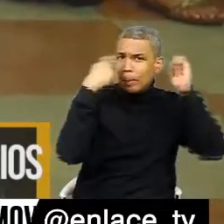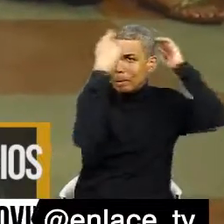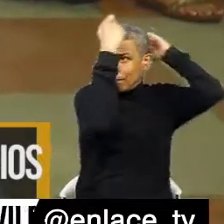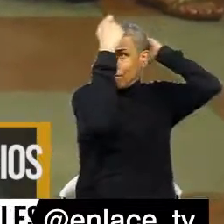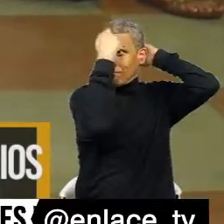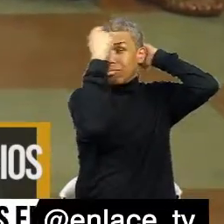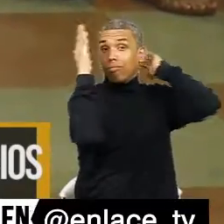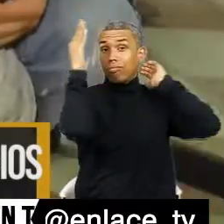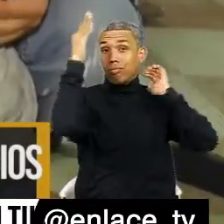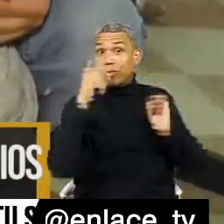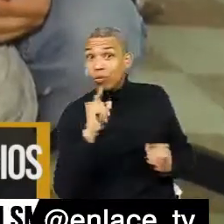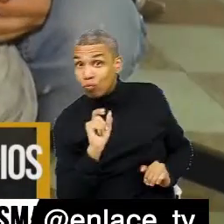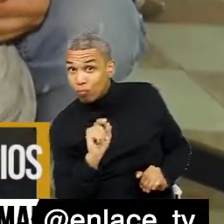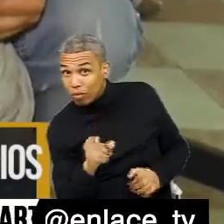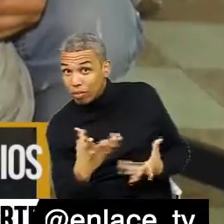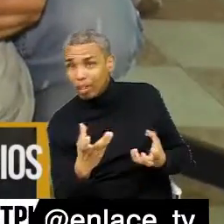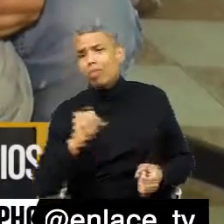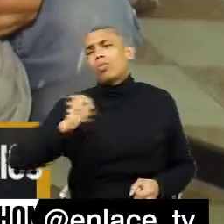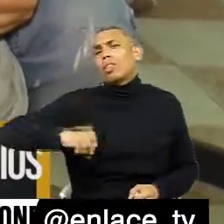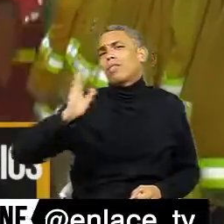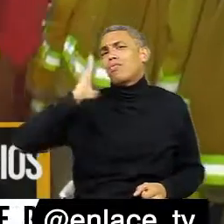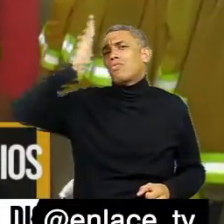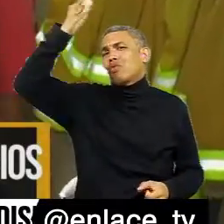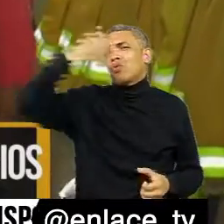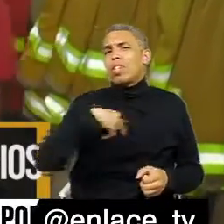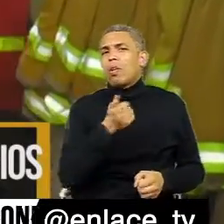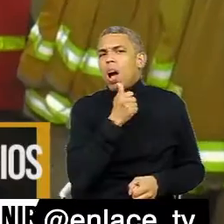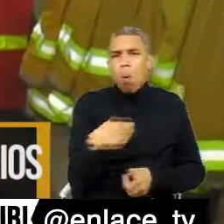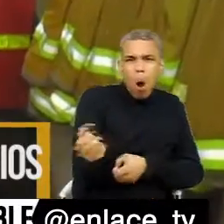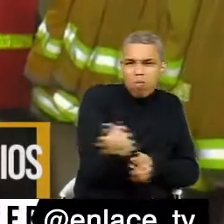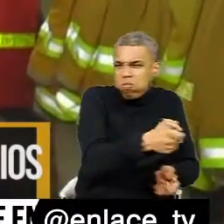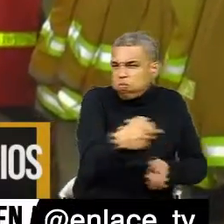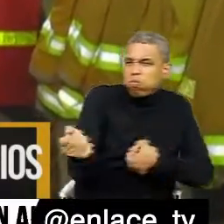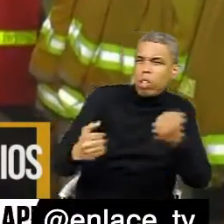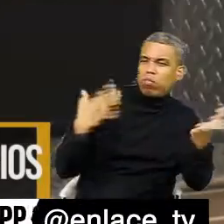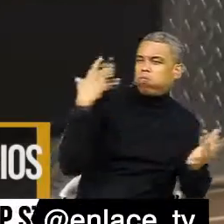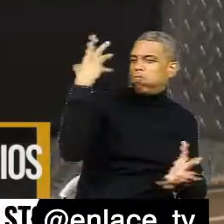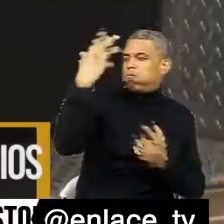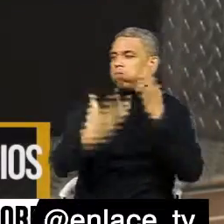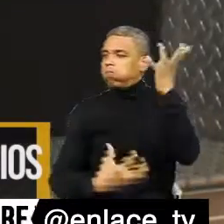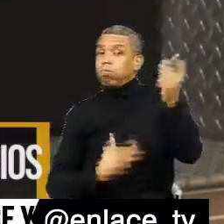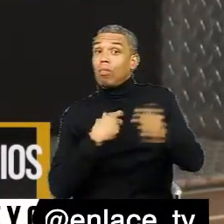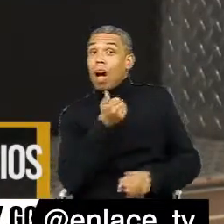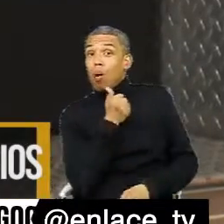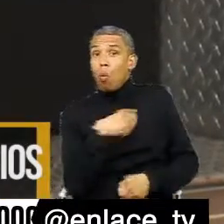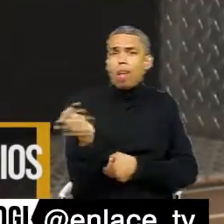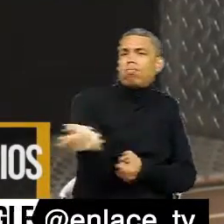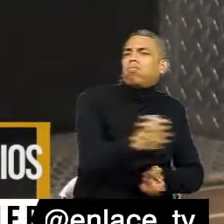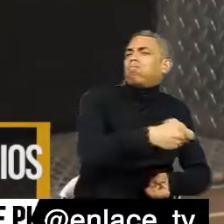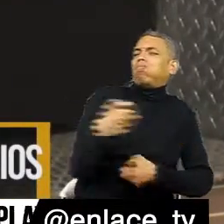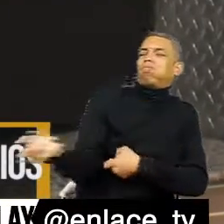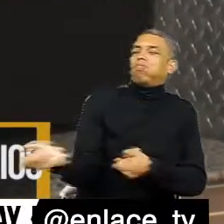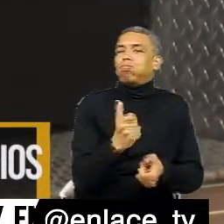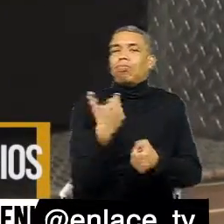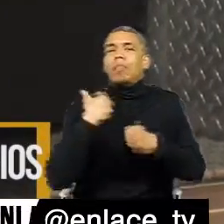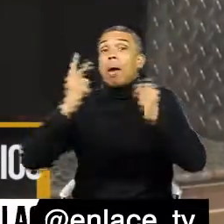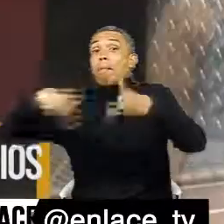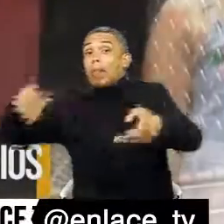bombero? Sí, me gustaría ser bombero. Porque echan agua y rescatan a